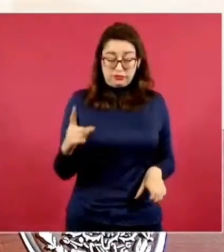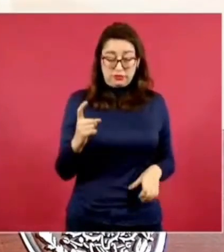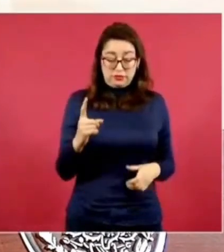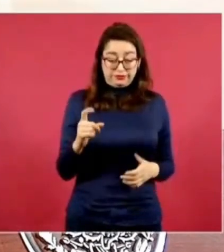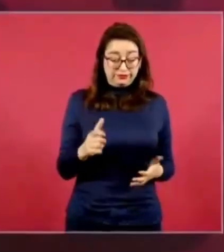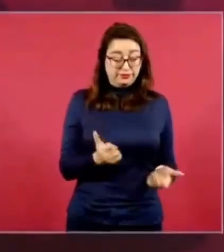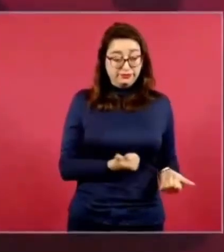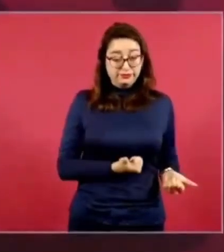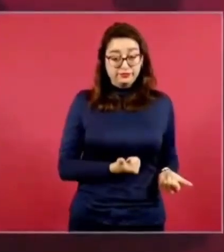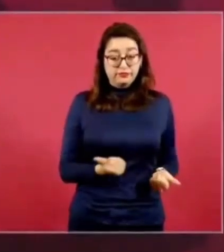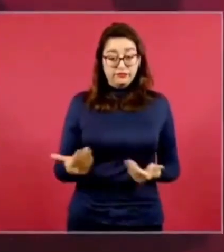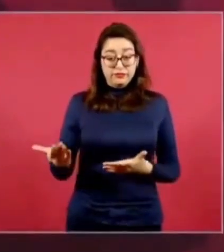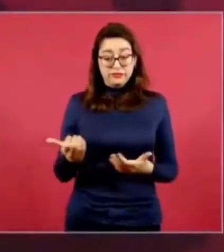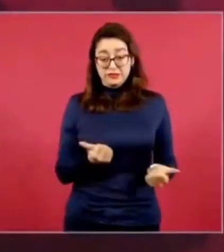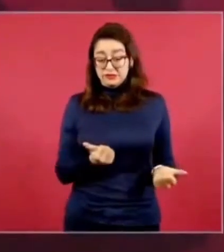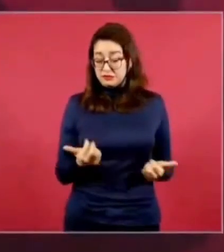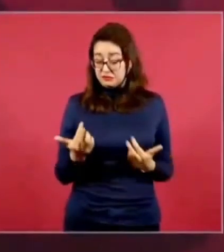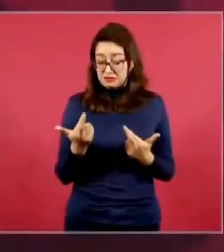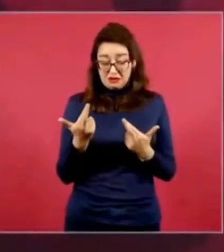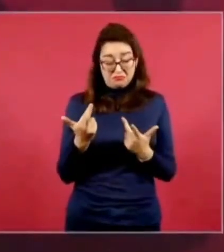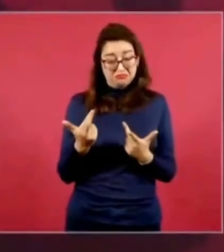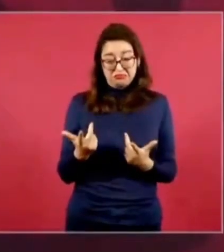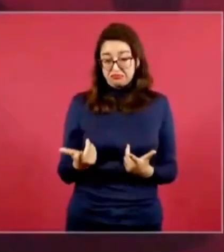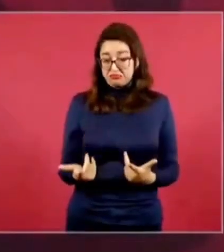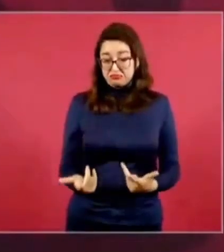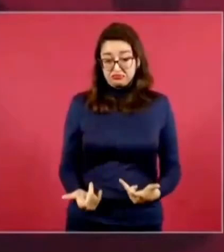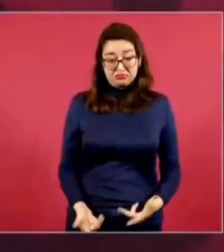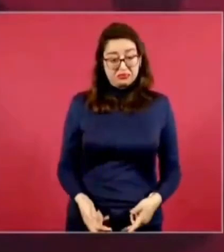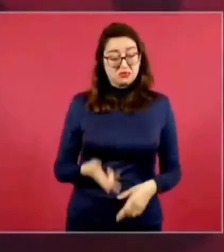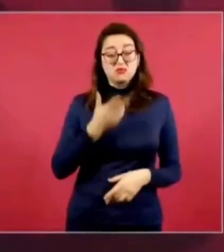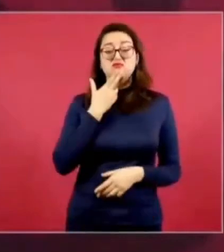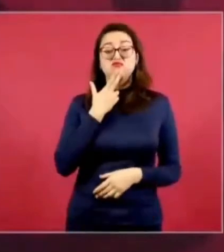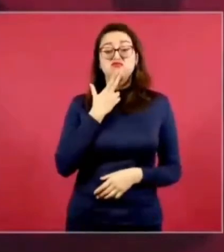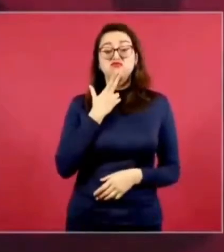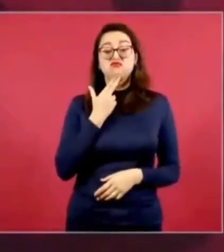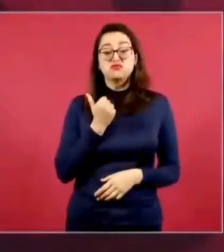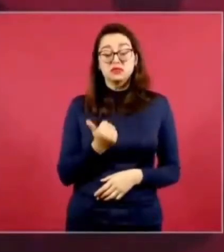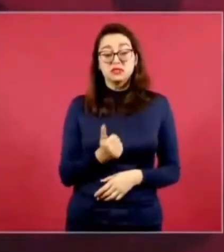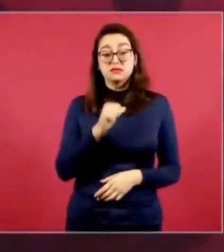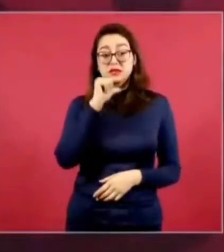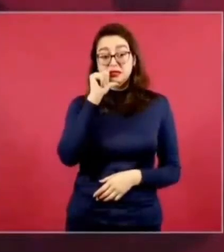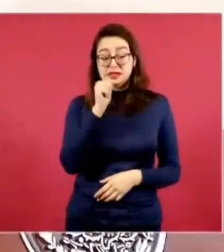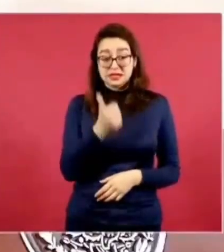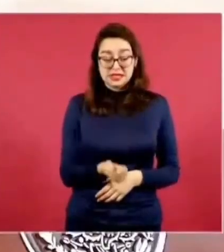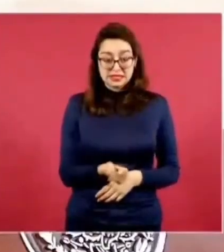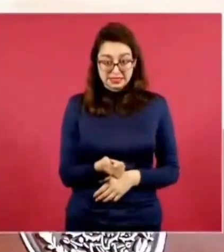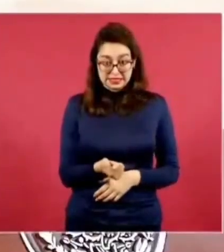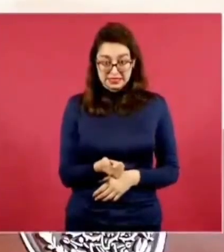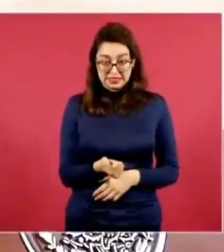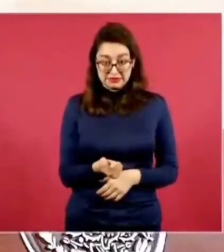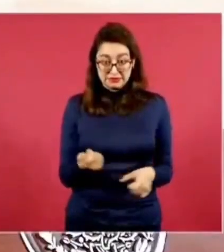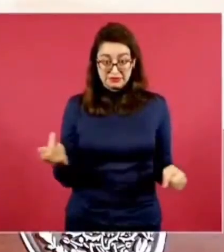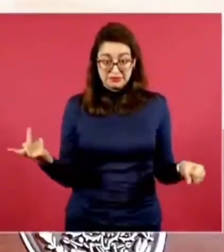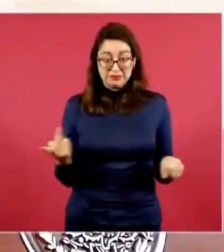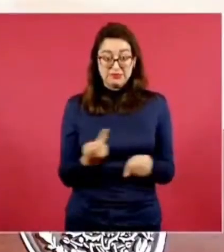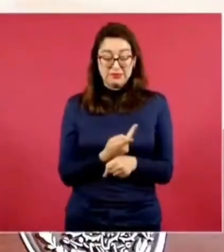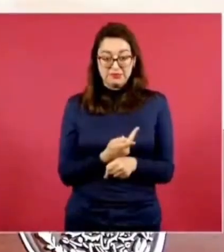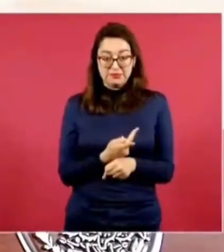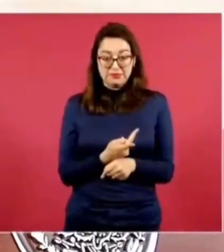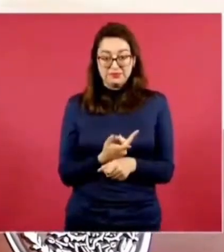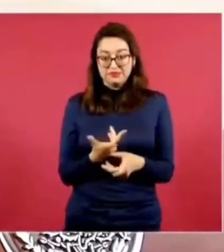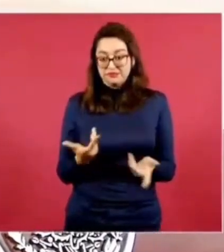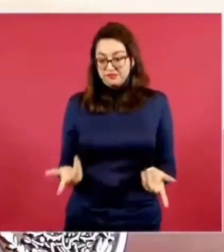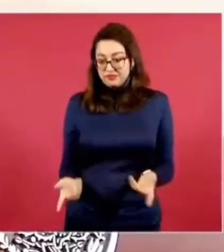se arruinó por completo pues ya no funcionan las